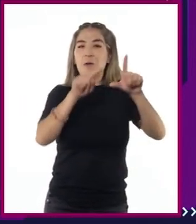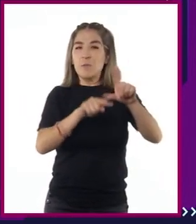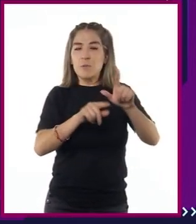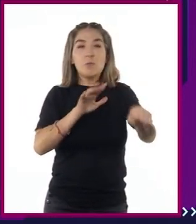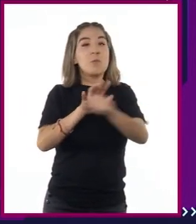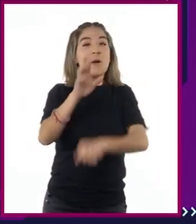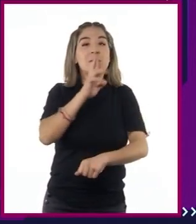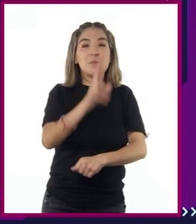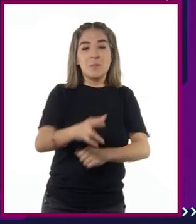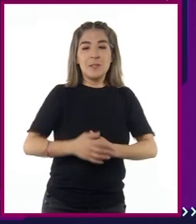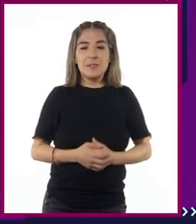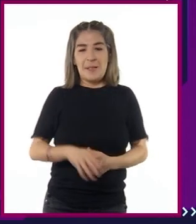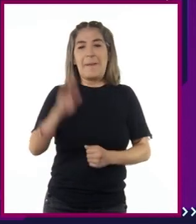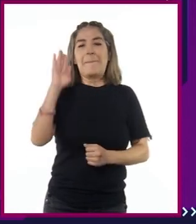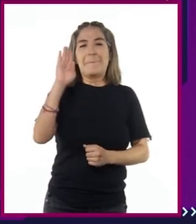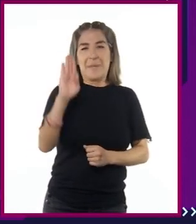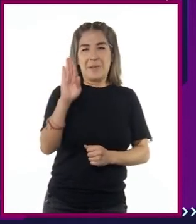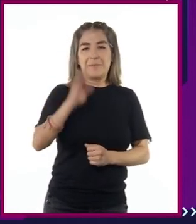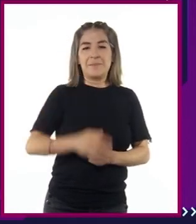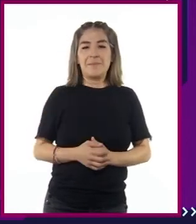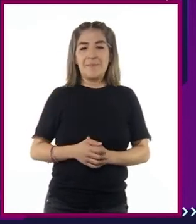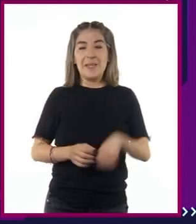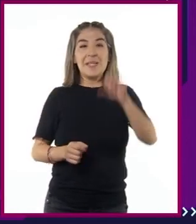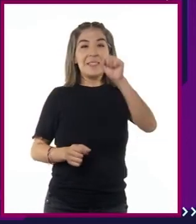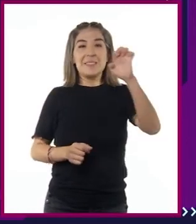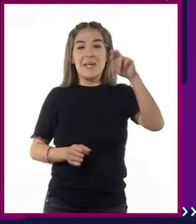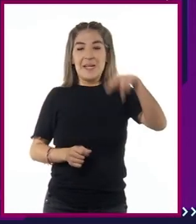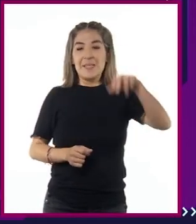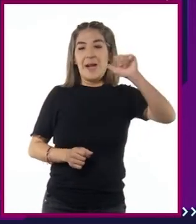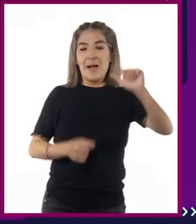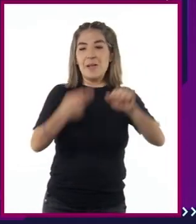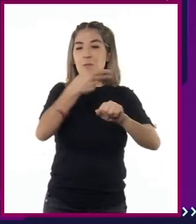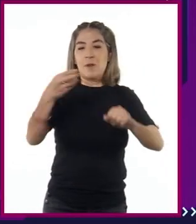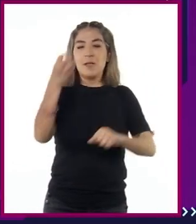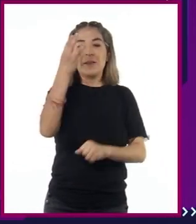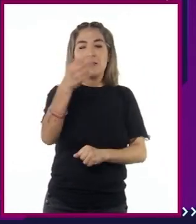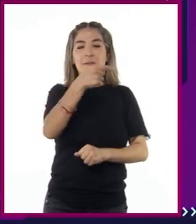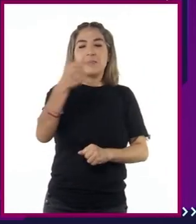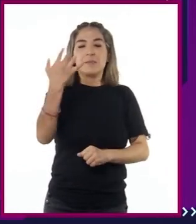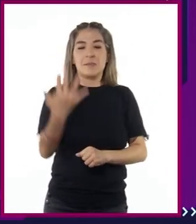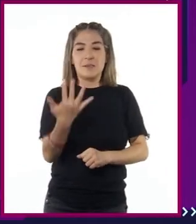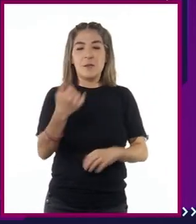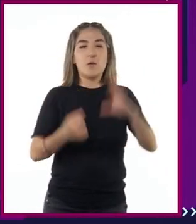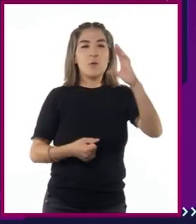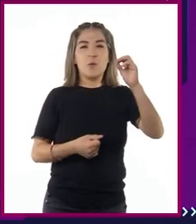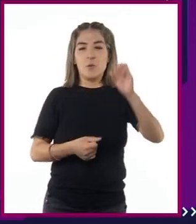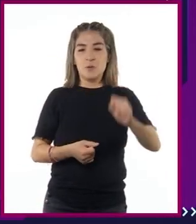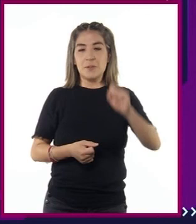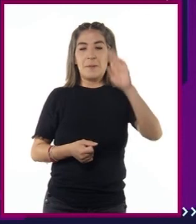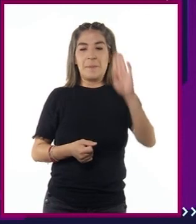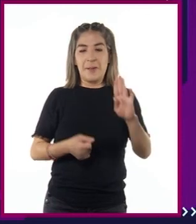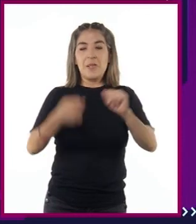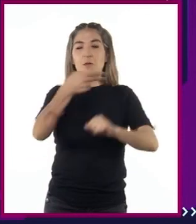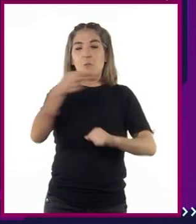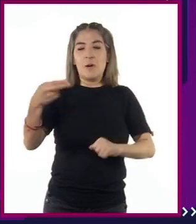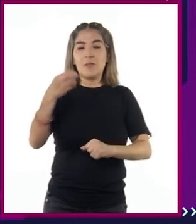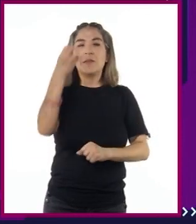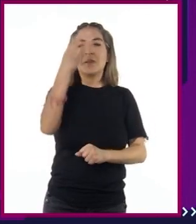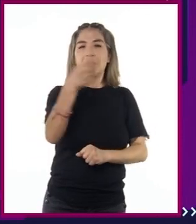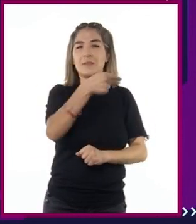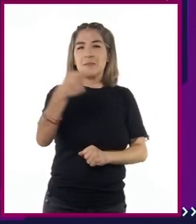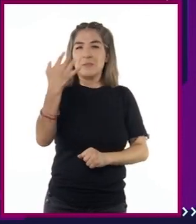es B. Seno de A es igual a 3/5, coseno de B es igual